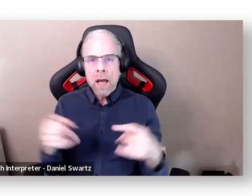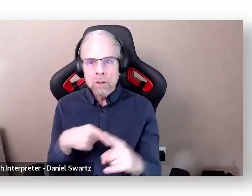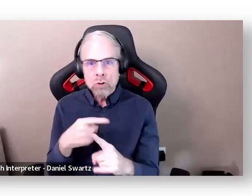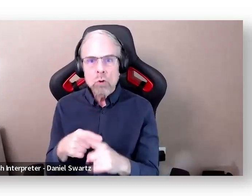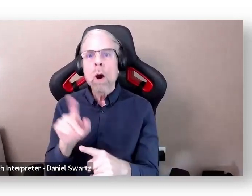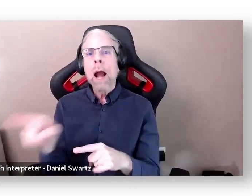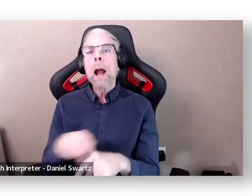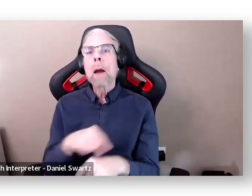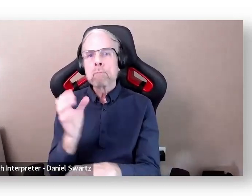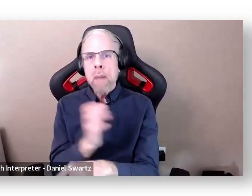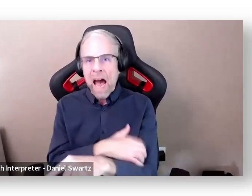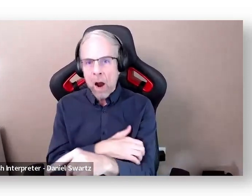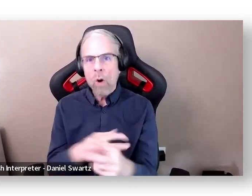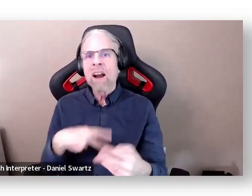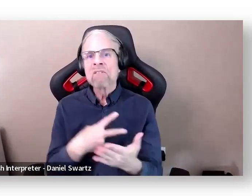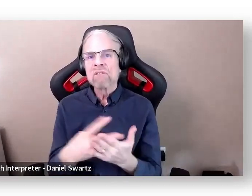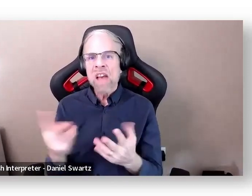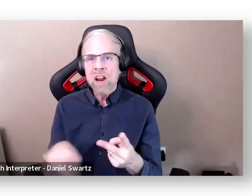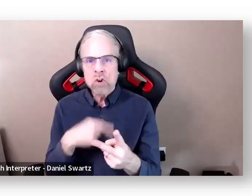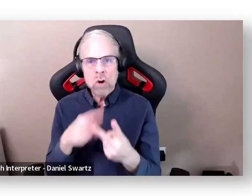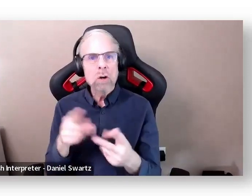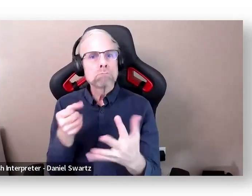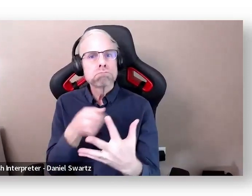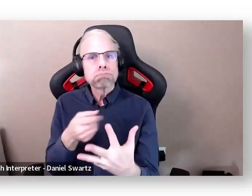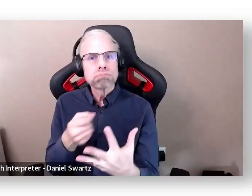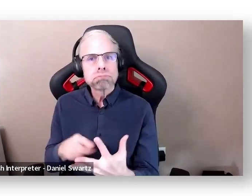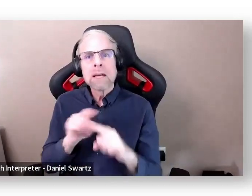las condiciones, el impacto de las líneas eléctricas, el